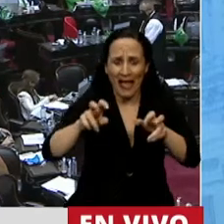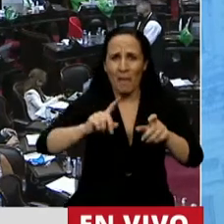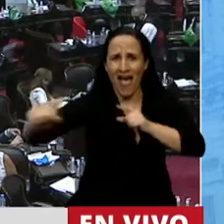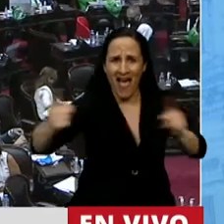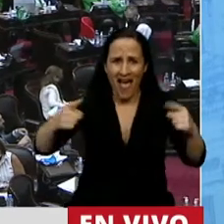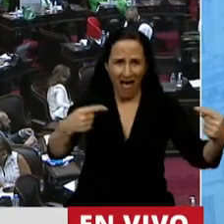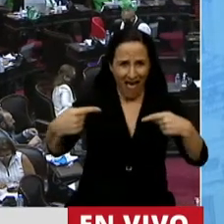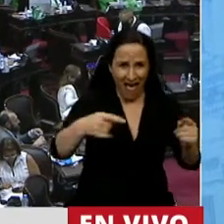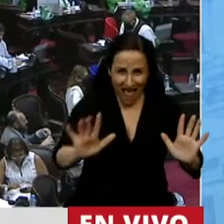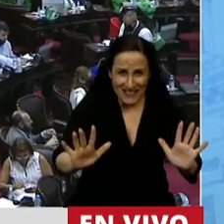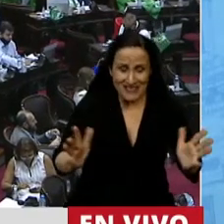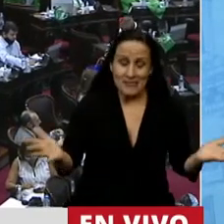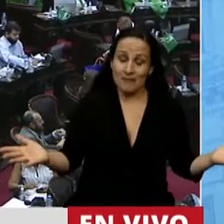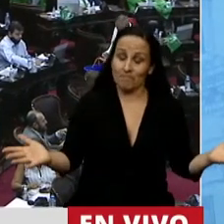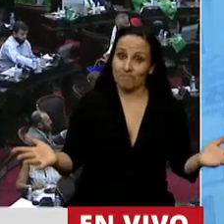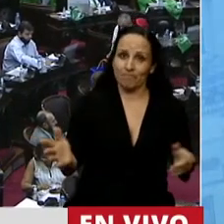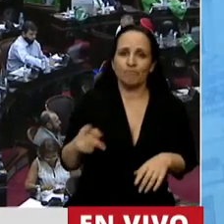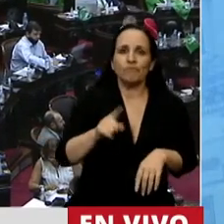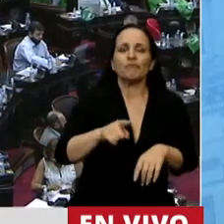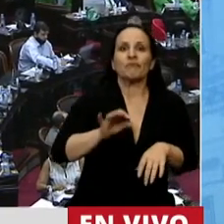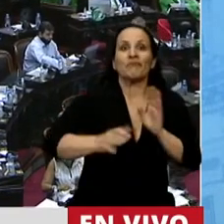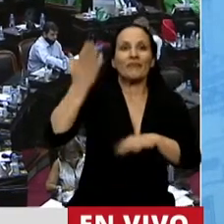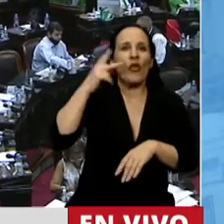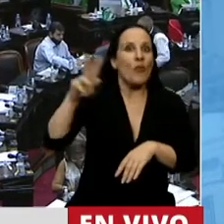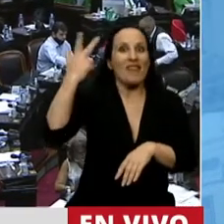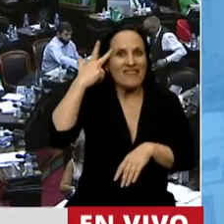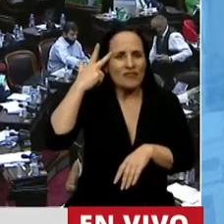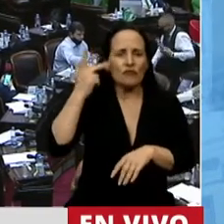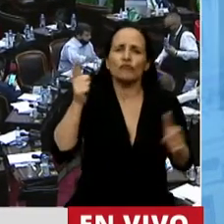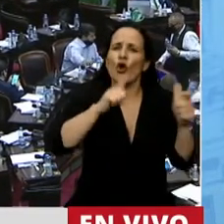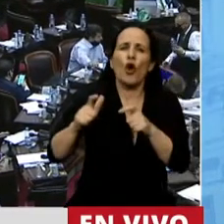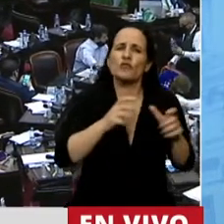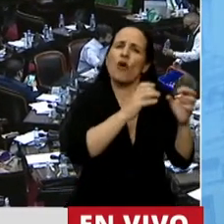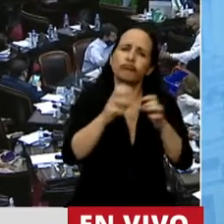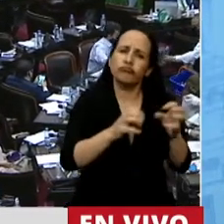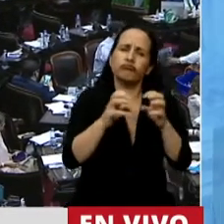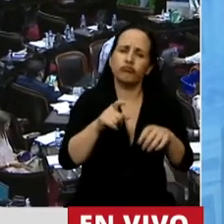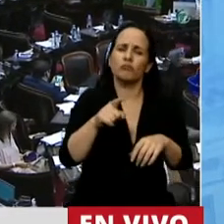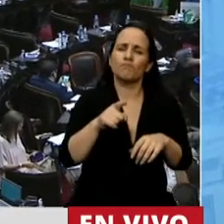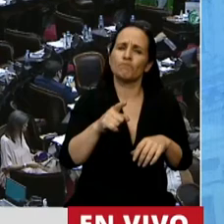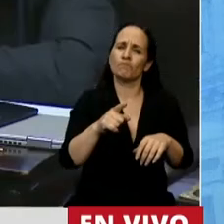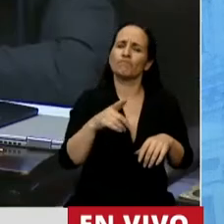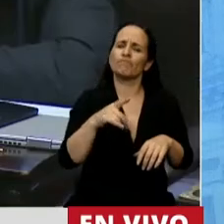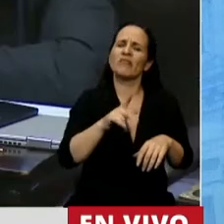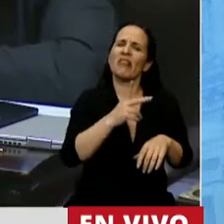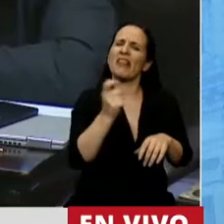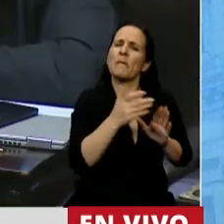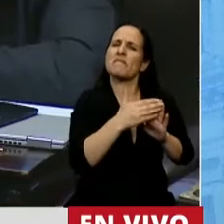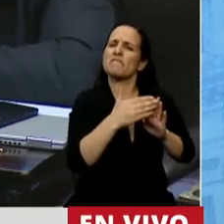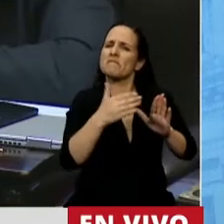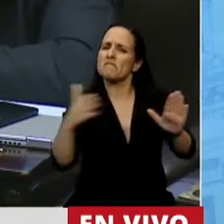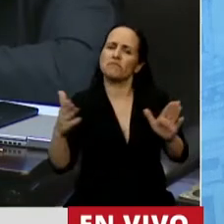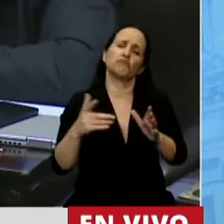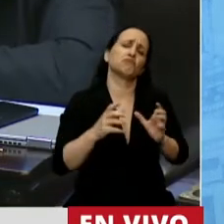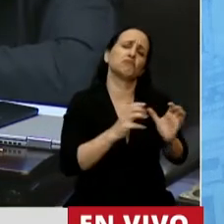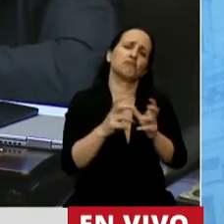Presidente, en el 2018, durante el tratamiento en comisiones, en un signo de madurez social, durante más de 3 meses se